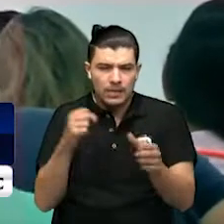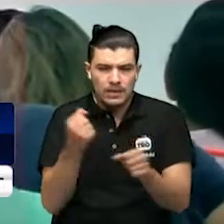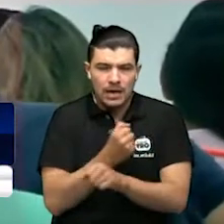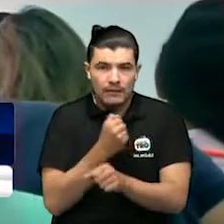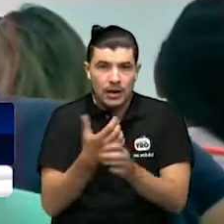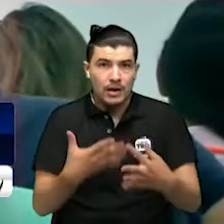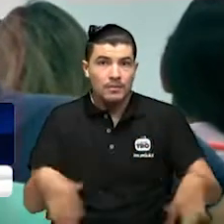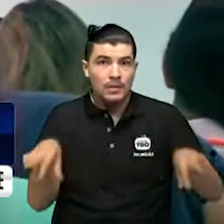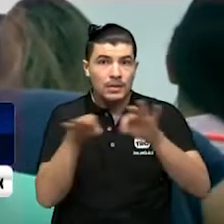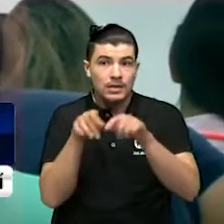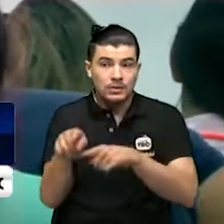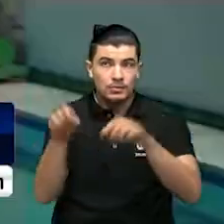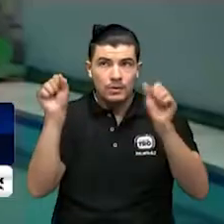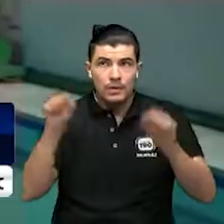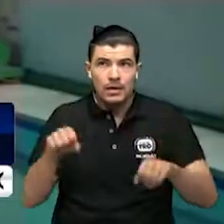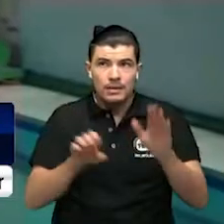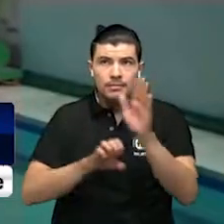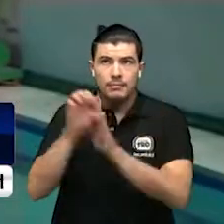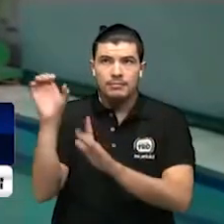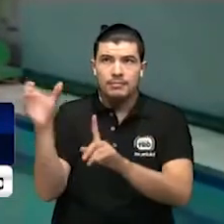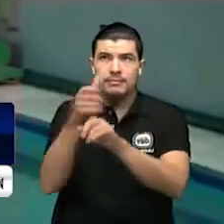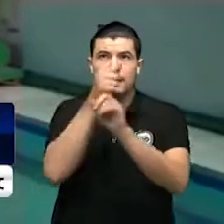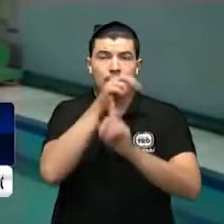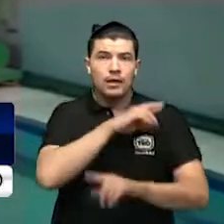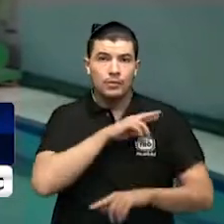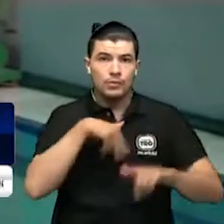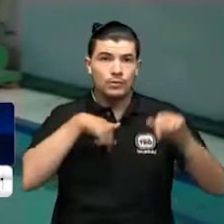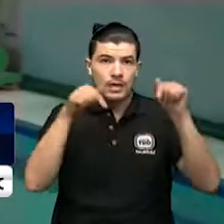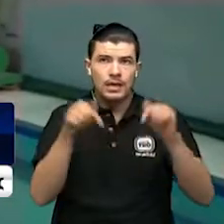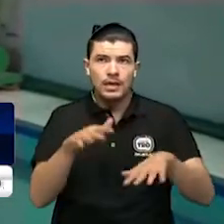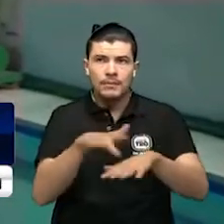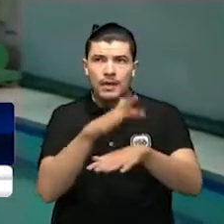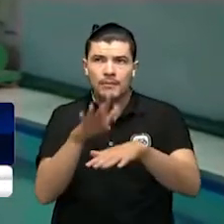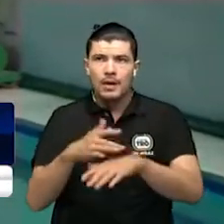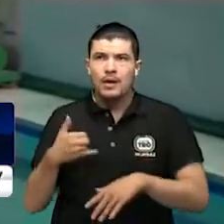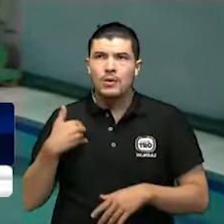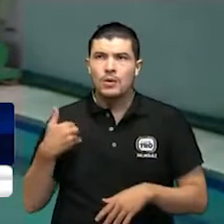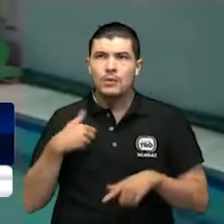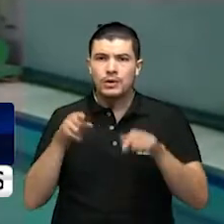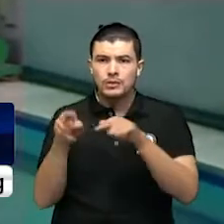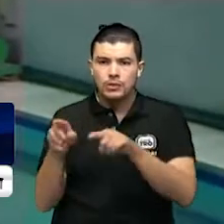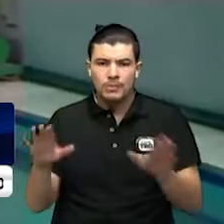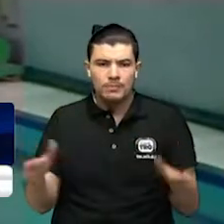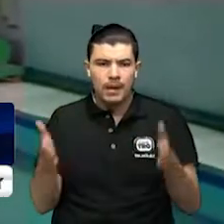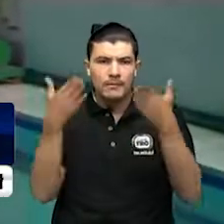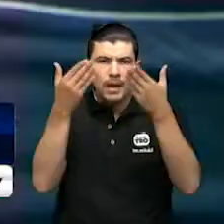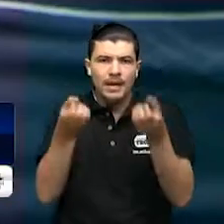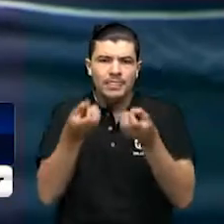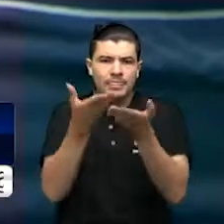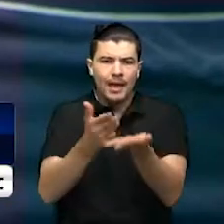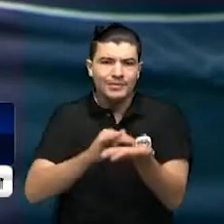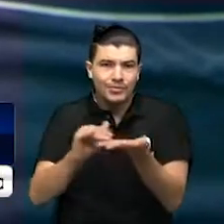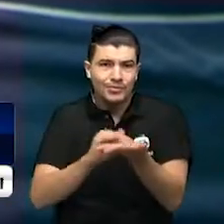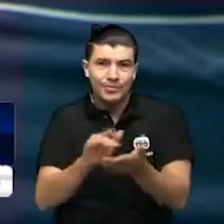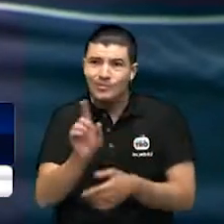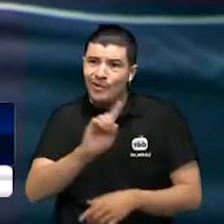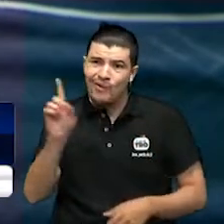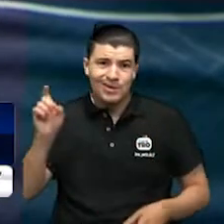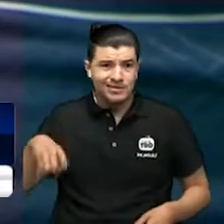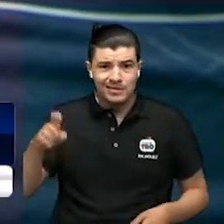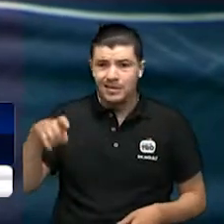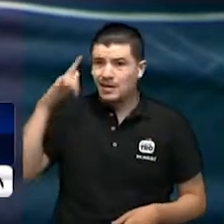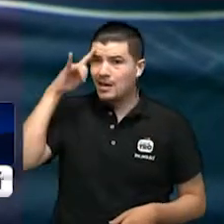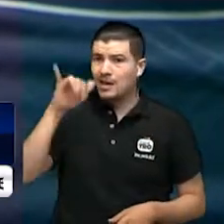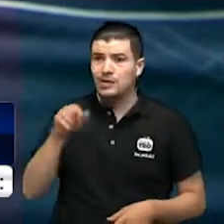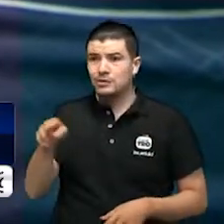para lograr el éxito que lo que buscamos es inspirar a los jóvenes que vean el emprendimiento como una solución no necesariamente que cree en